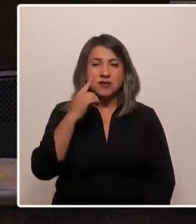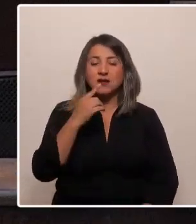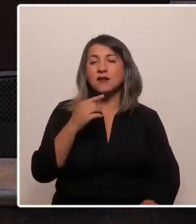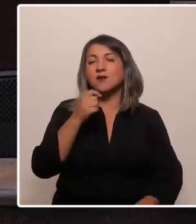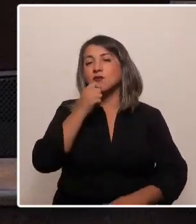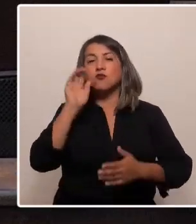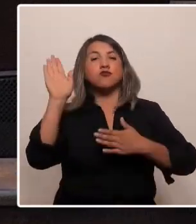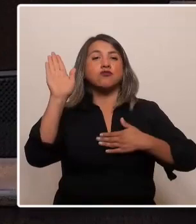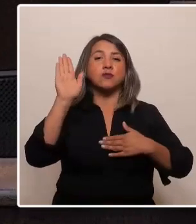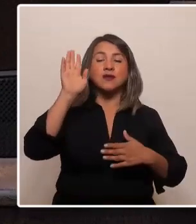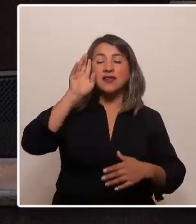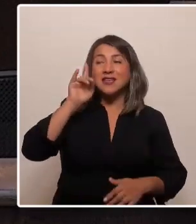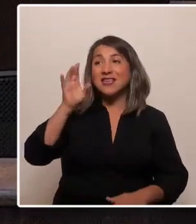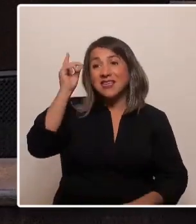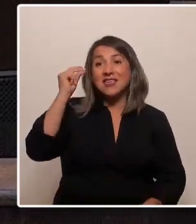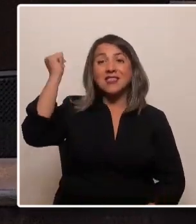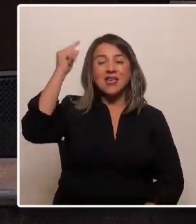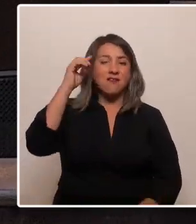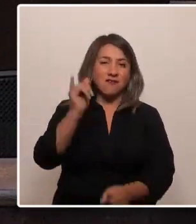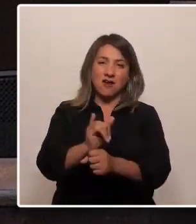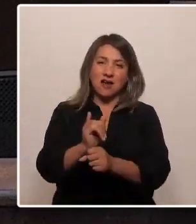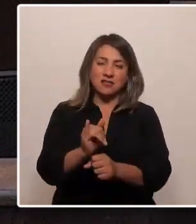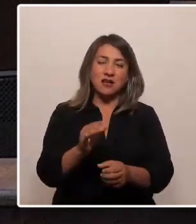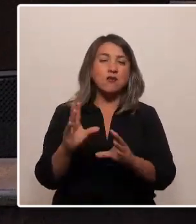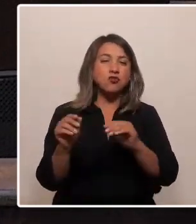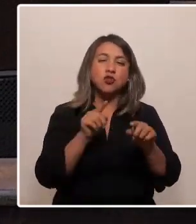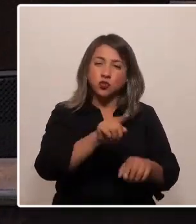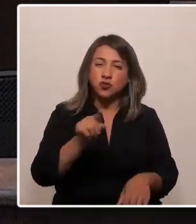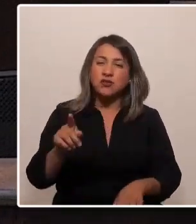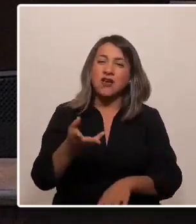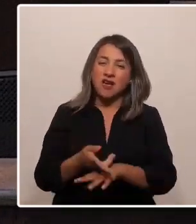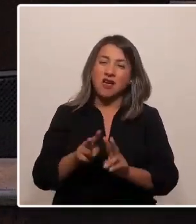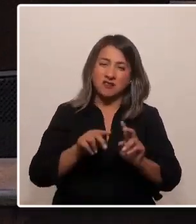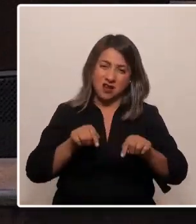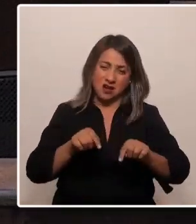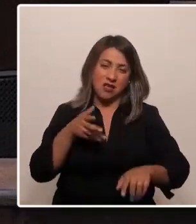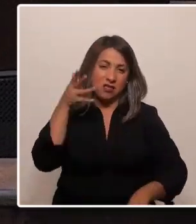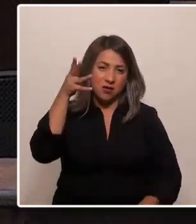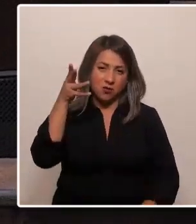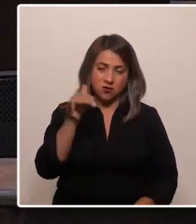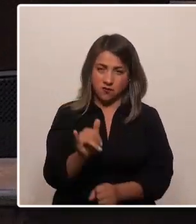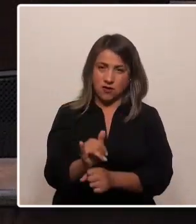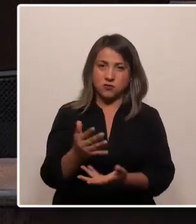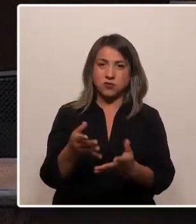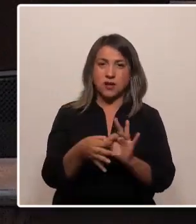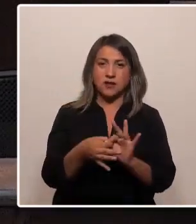las ideologías y en los mitos que muchos de ustedes han manifestado en sus discursos. Gracias.